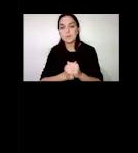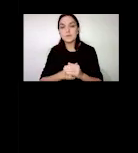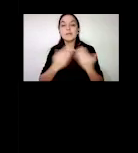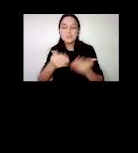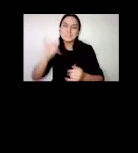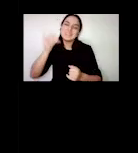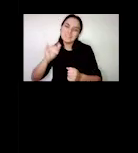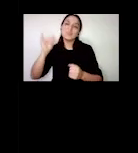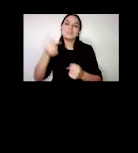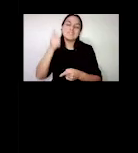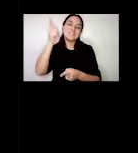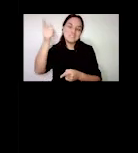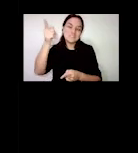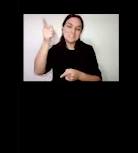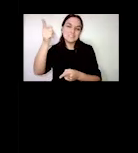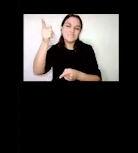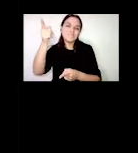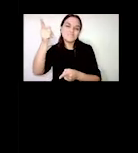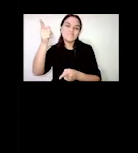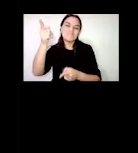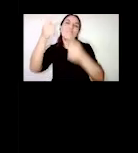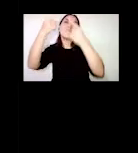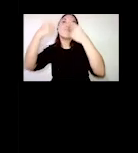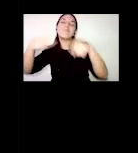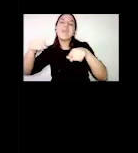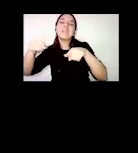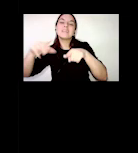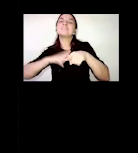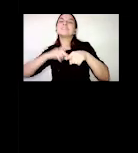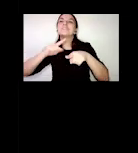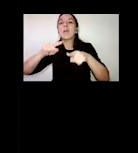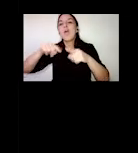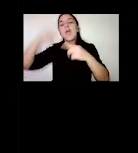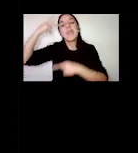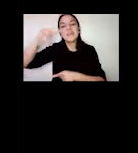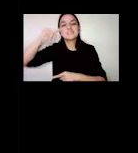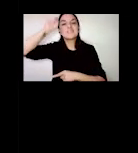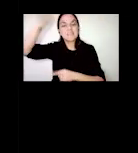sí bienes situados en el exterior.